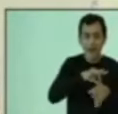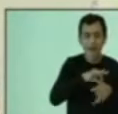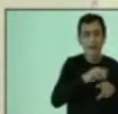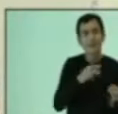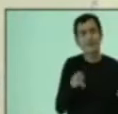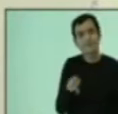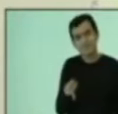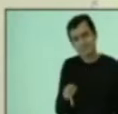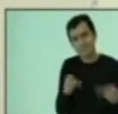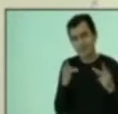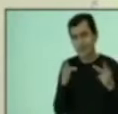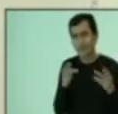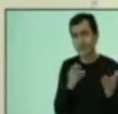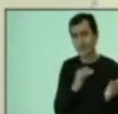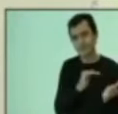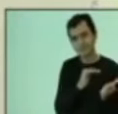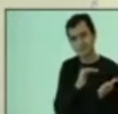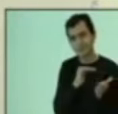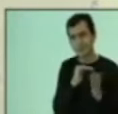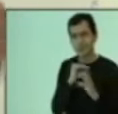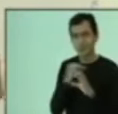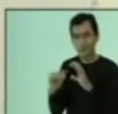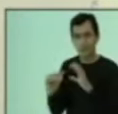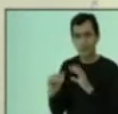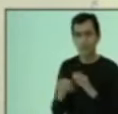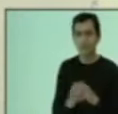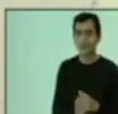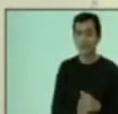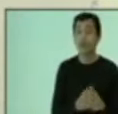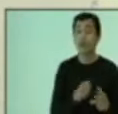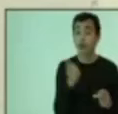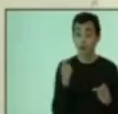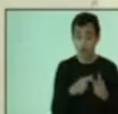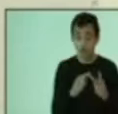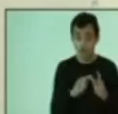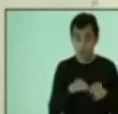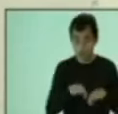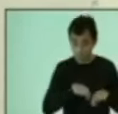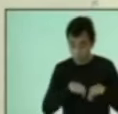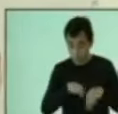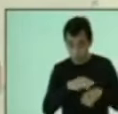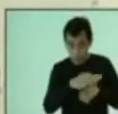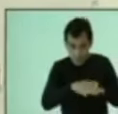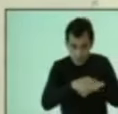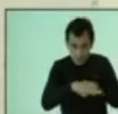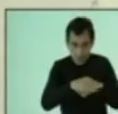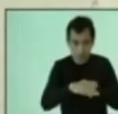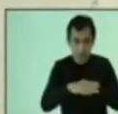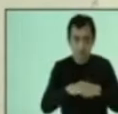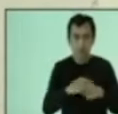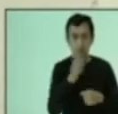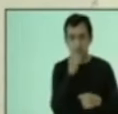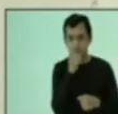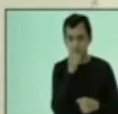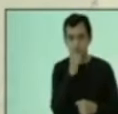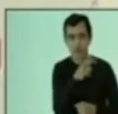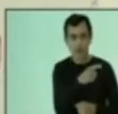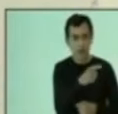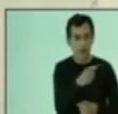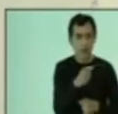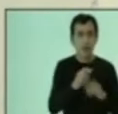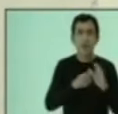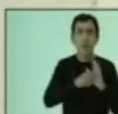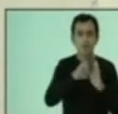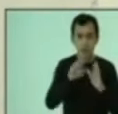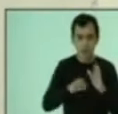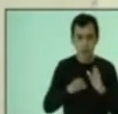Y otro punto muy importante para generar empleo temporal es realizar algunas obras por